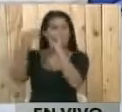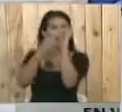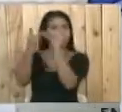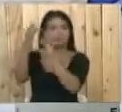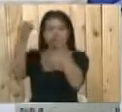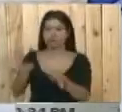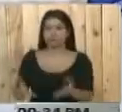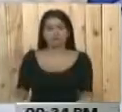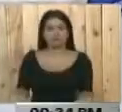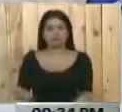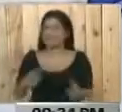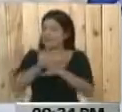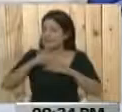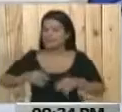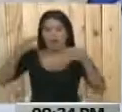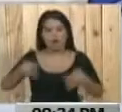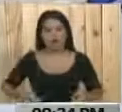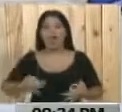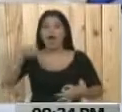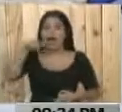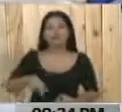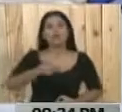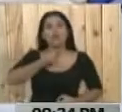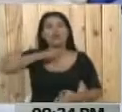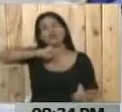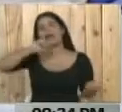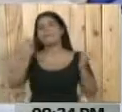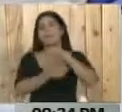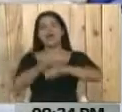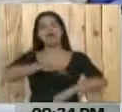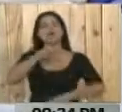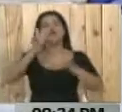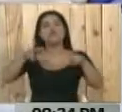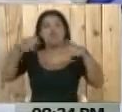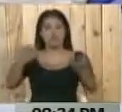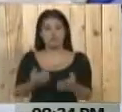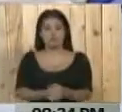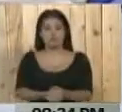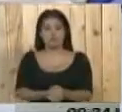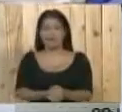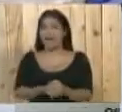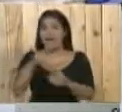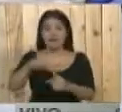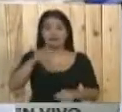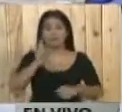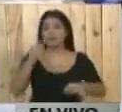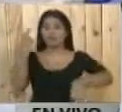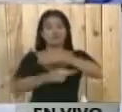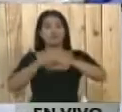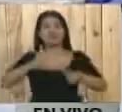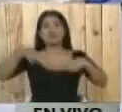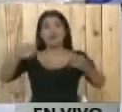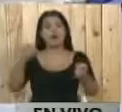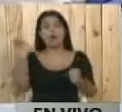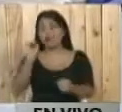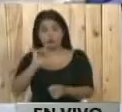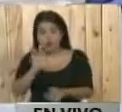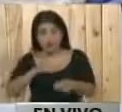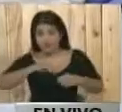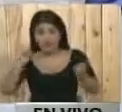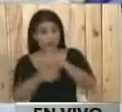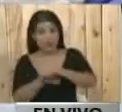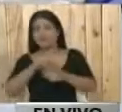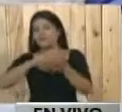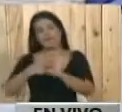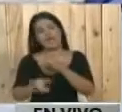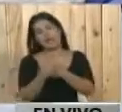ética, una nueva espiritualidad. O hacemos una revolución para una nueva espiritualidad, o estaremos cayéndonos a coba